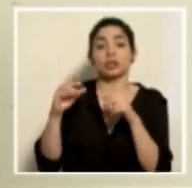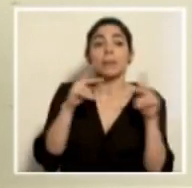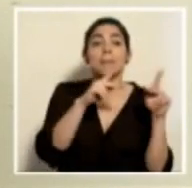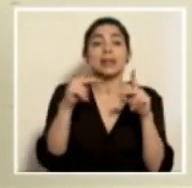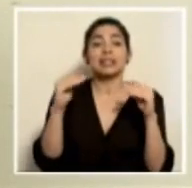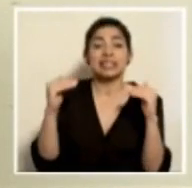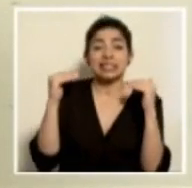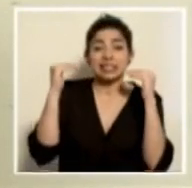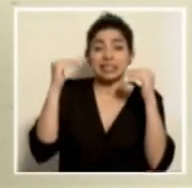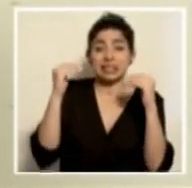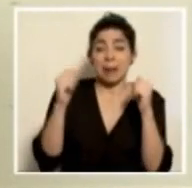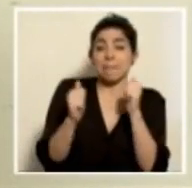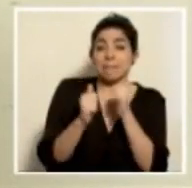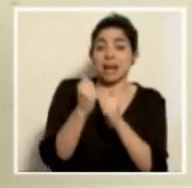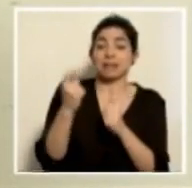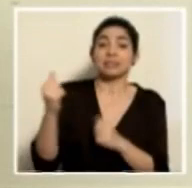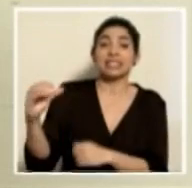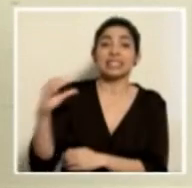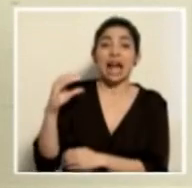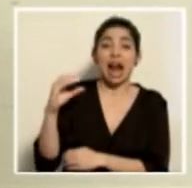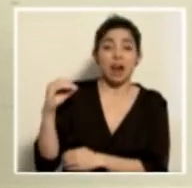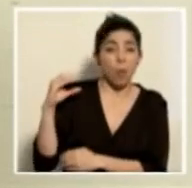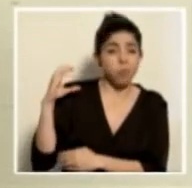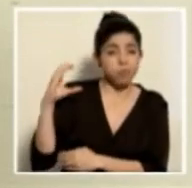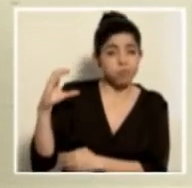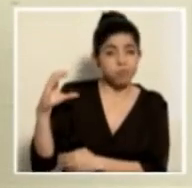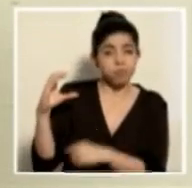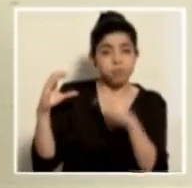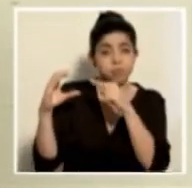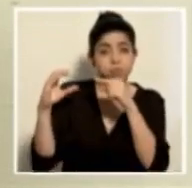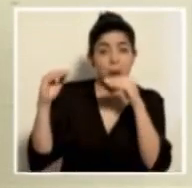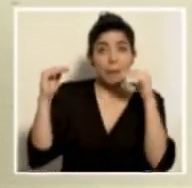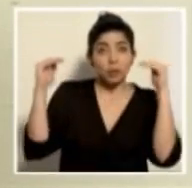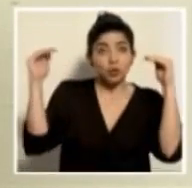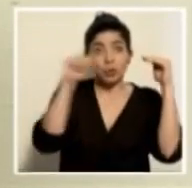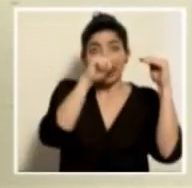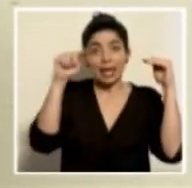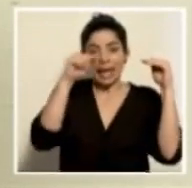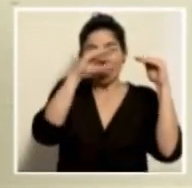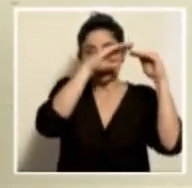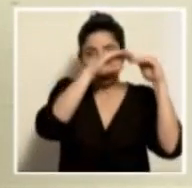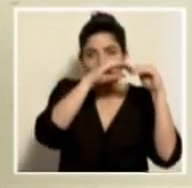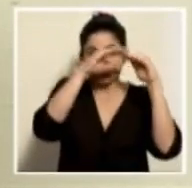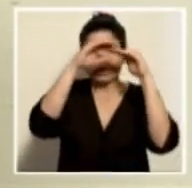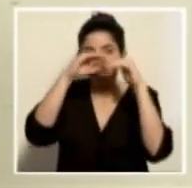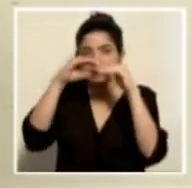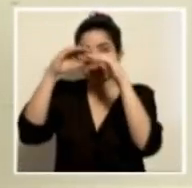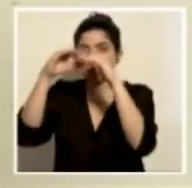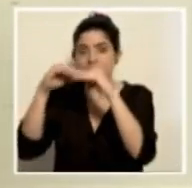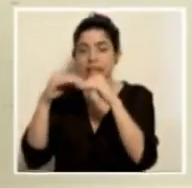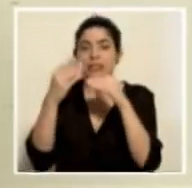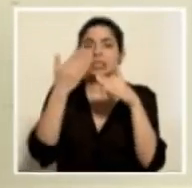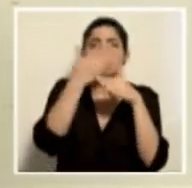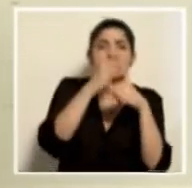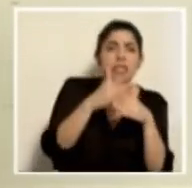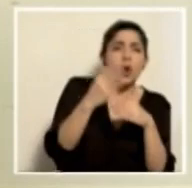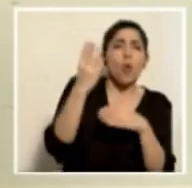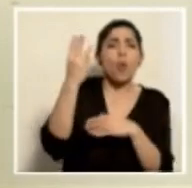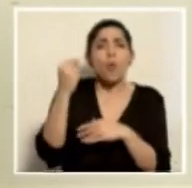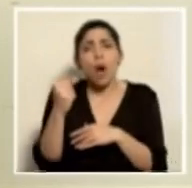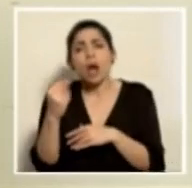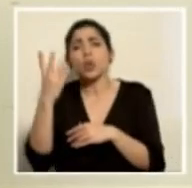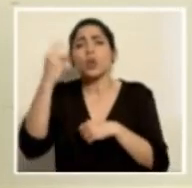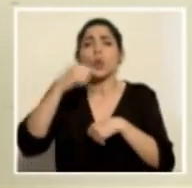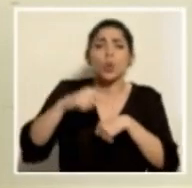más altas de los escalafones. ¿Cuáles son los detalles? ¿Cuál es la escala? ¿Hasta dónde llega? ¿Por